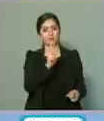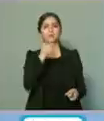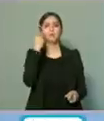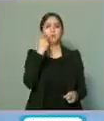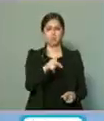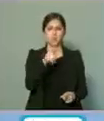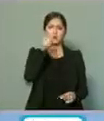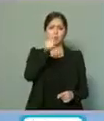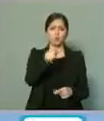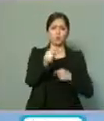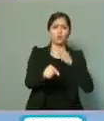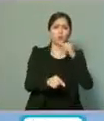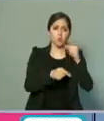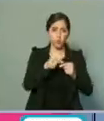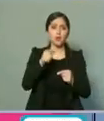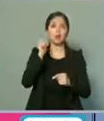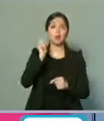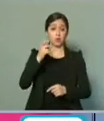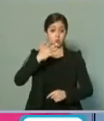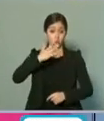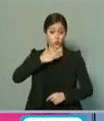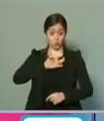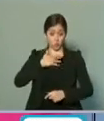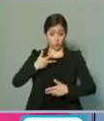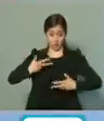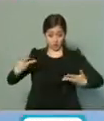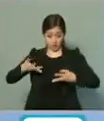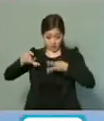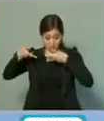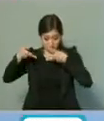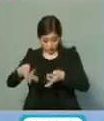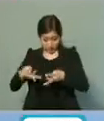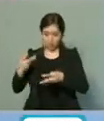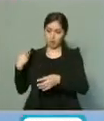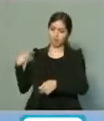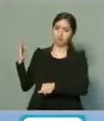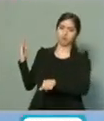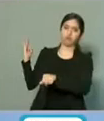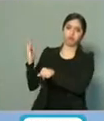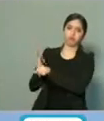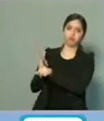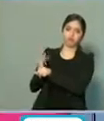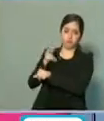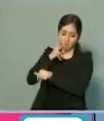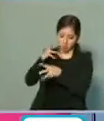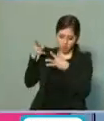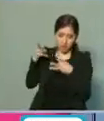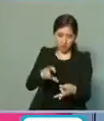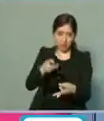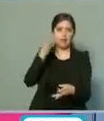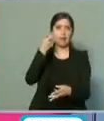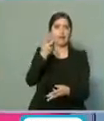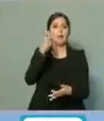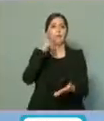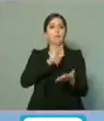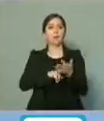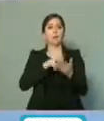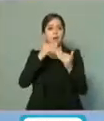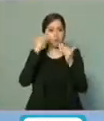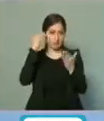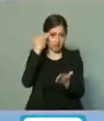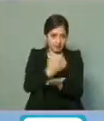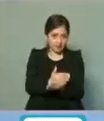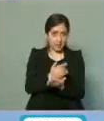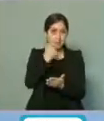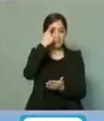bien que tú haces es respaldar lo que, o sea, esta estrategia reglas. educativa, las reglas, los límites, porque eso ayuda a que los niños